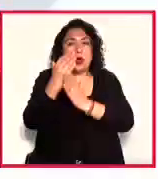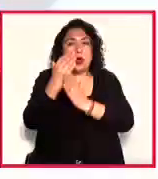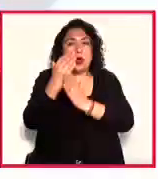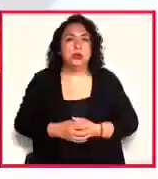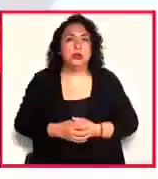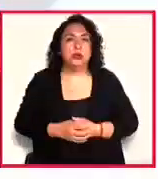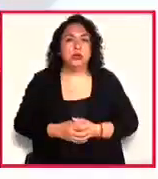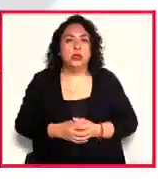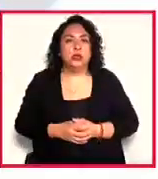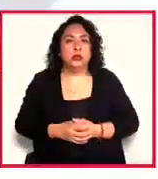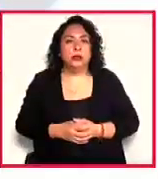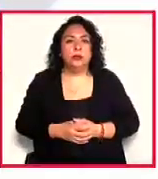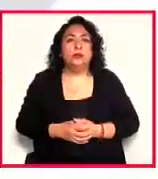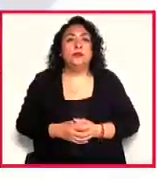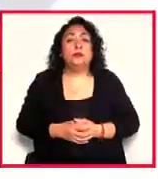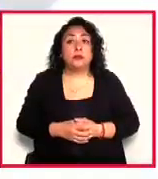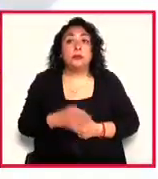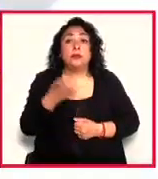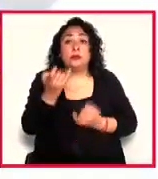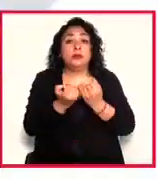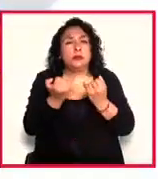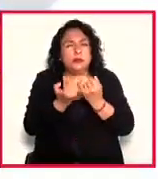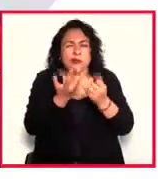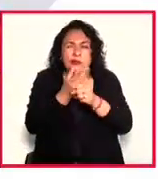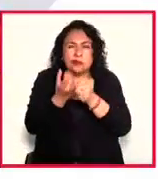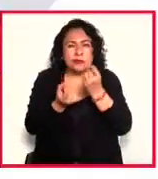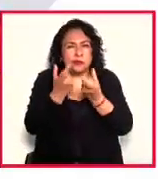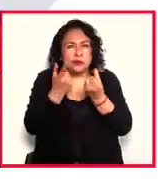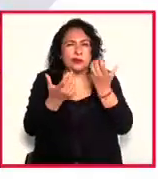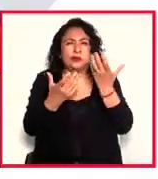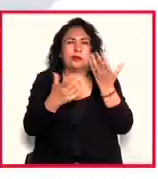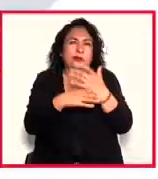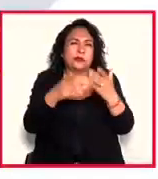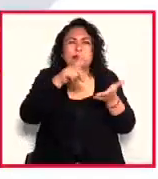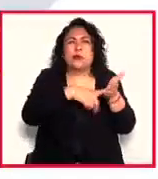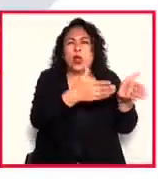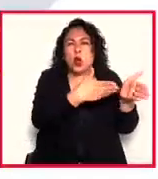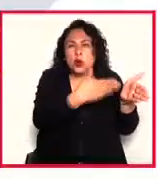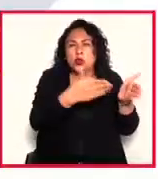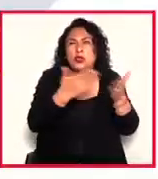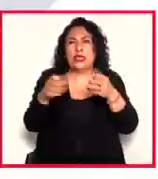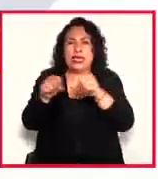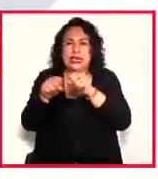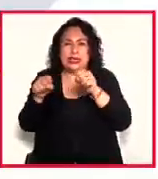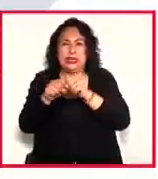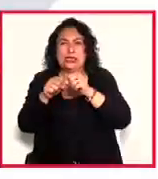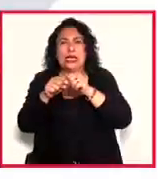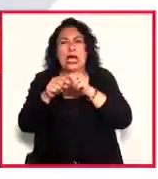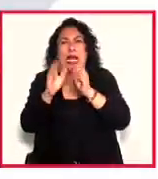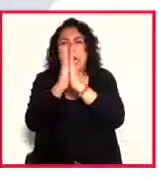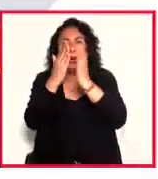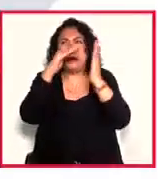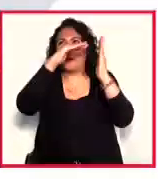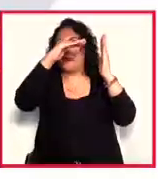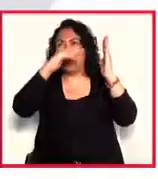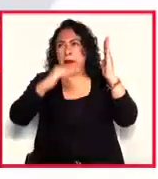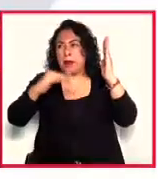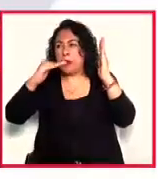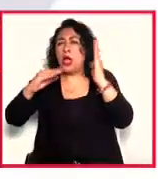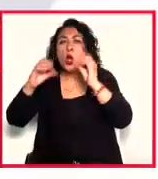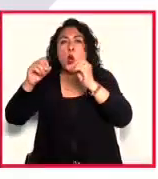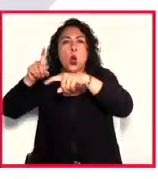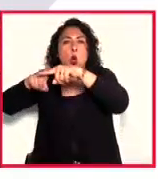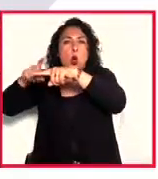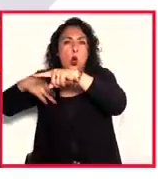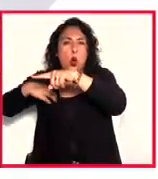muebles, principalmente los de la cocina, los libreros de la sala y algunos de los closets de Leonora y del